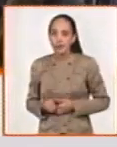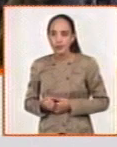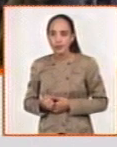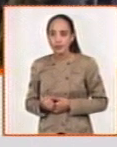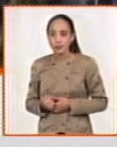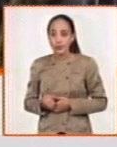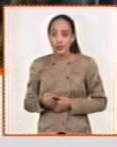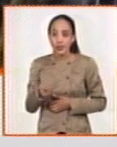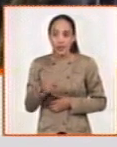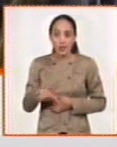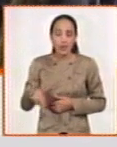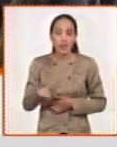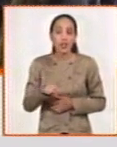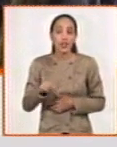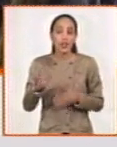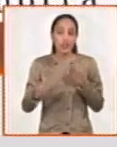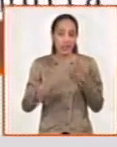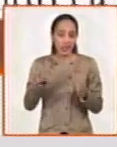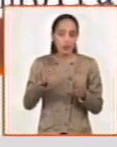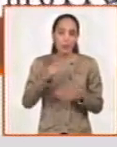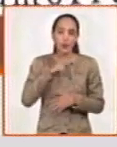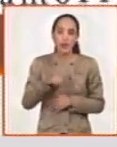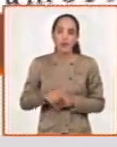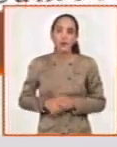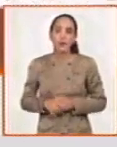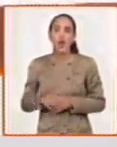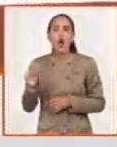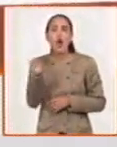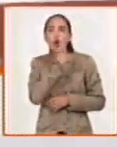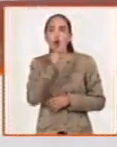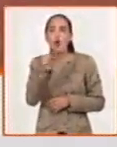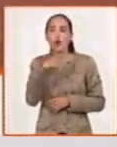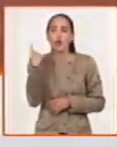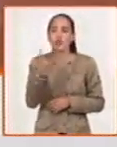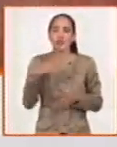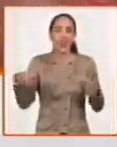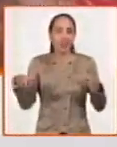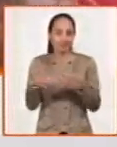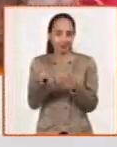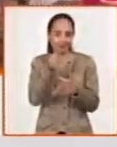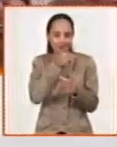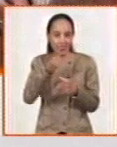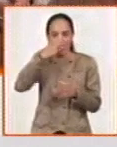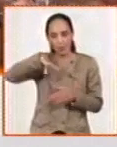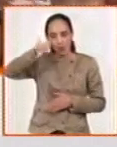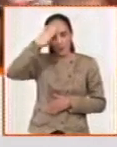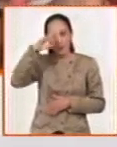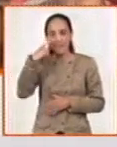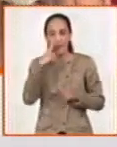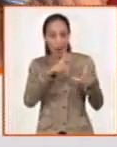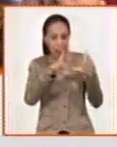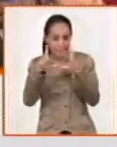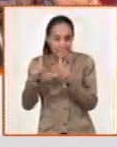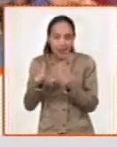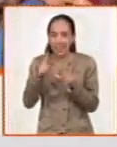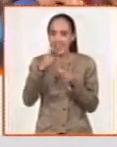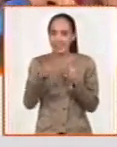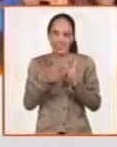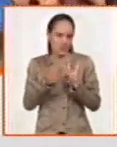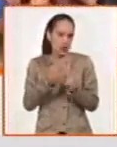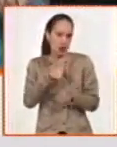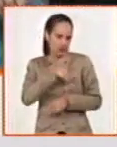espacios, en esta jornada tuvimos al Coro Nacional de Cuba, vimos las imágenes en el sistema informativo hace unos